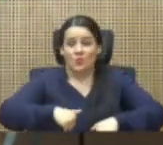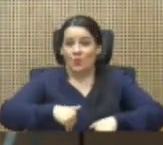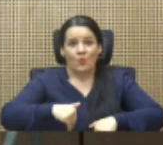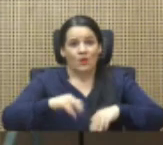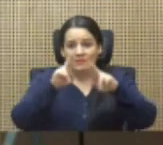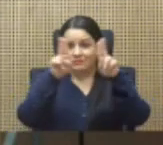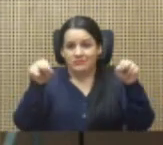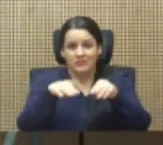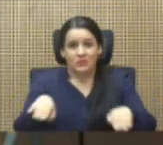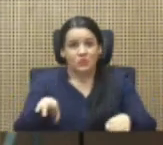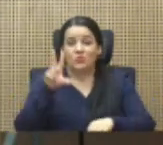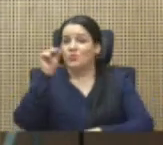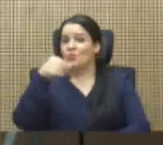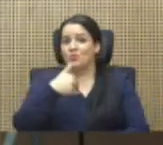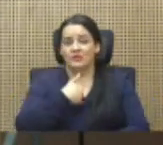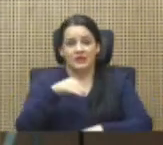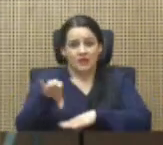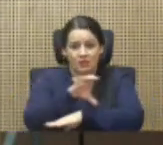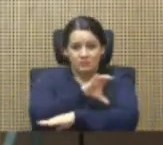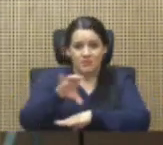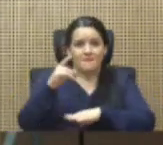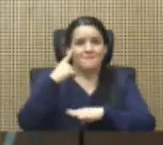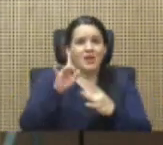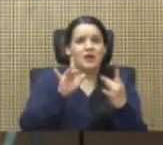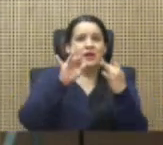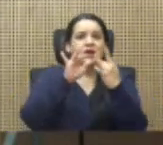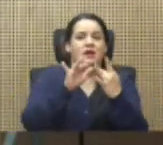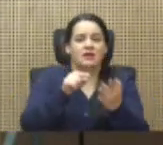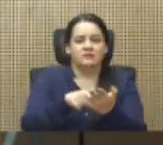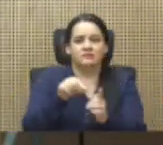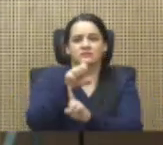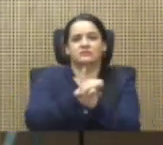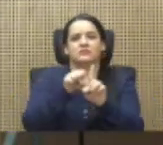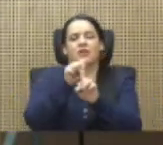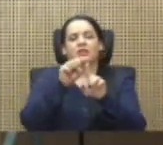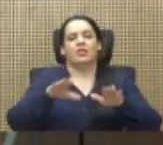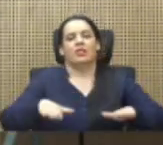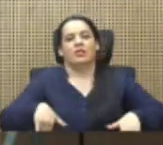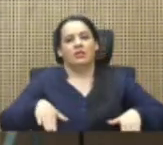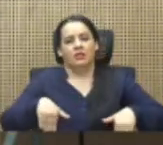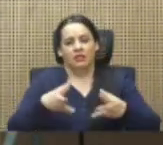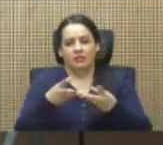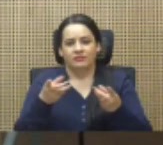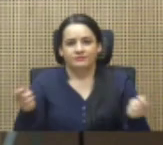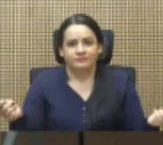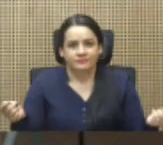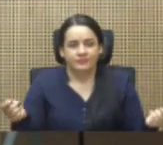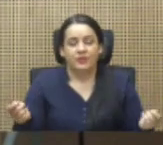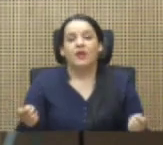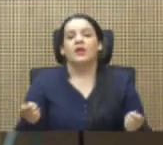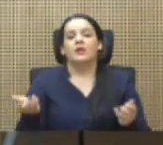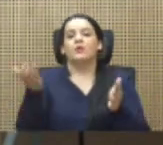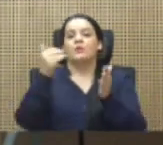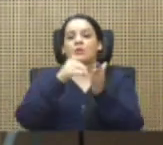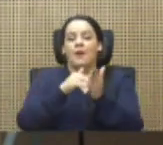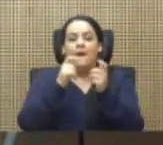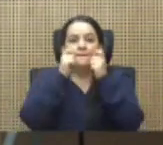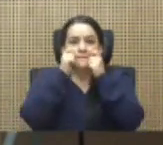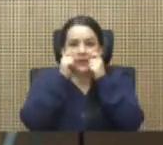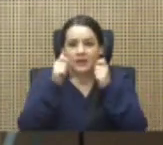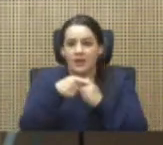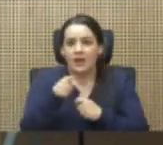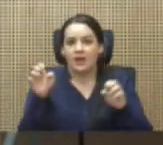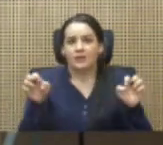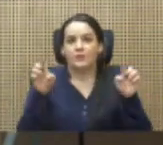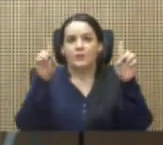conectarse. Esa situación no se ha solventado con el regreso a la presencialidad educativa. 500.000